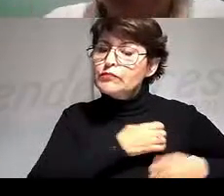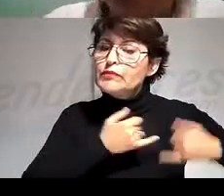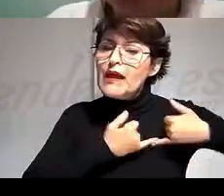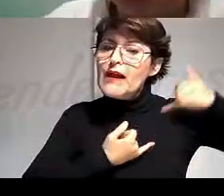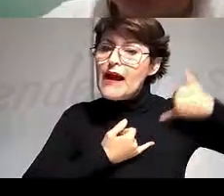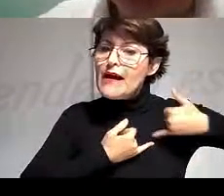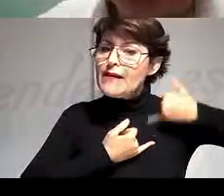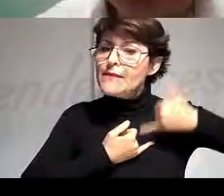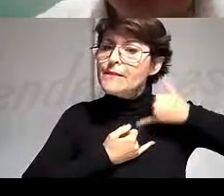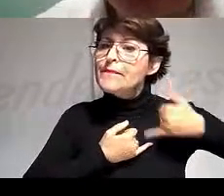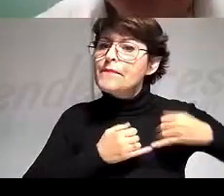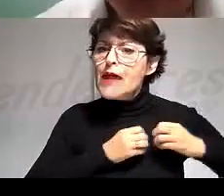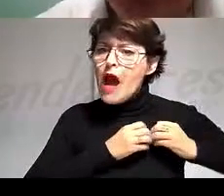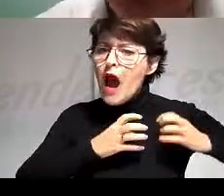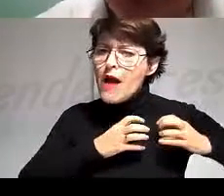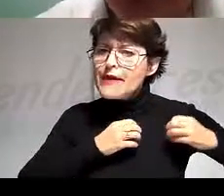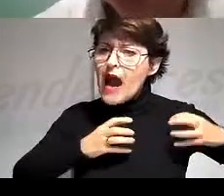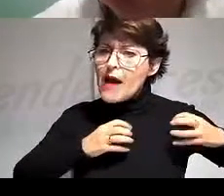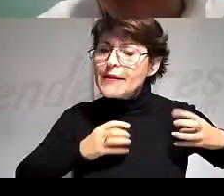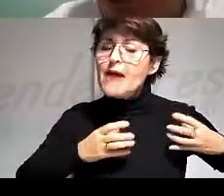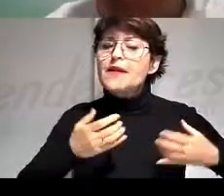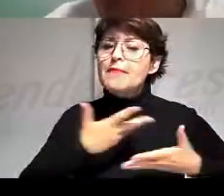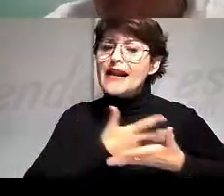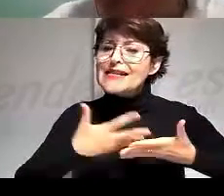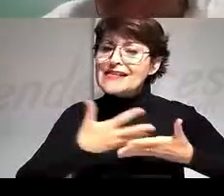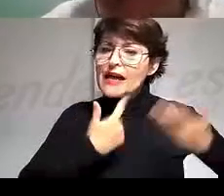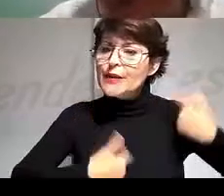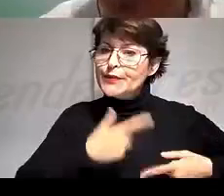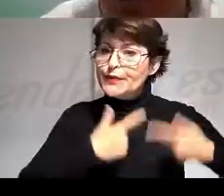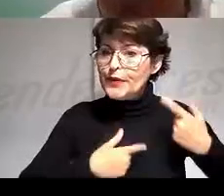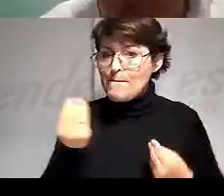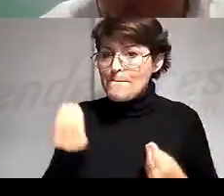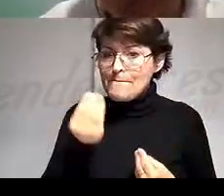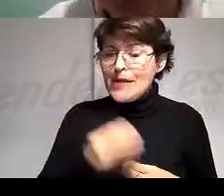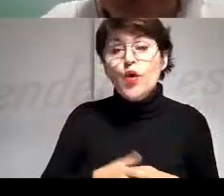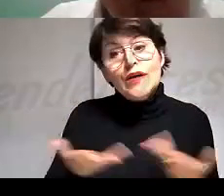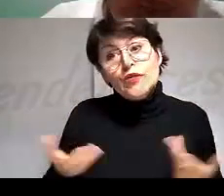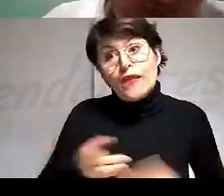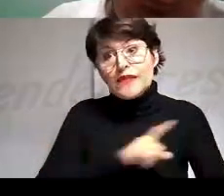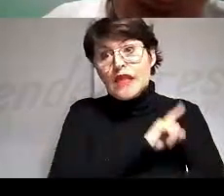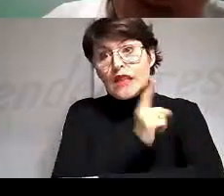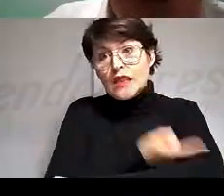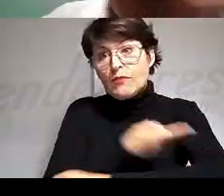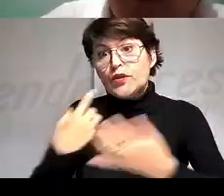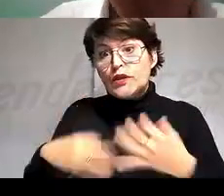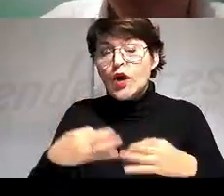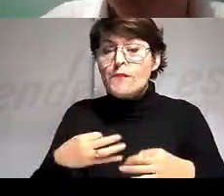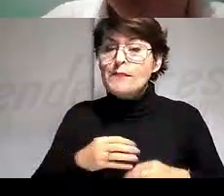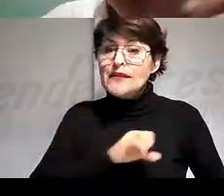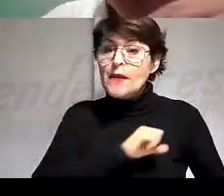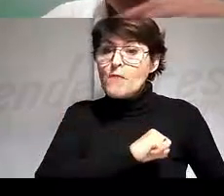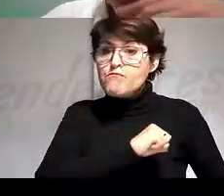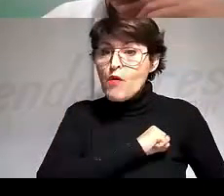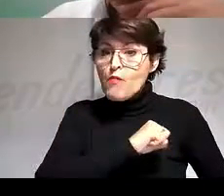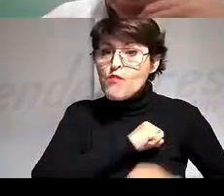cualquier arteria, aumenta la cantidad de sangre que llega. Esto resulta muy interesante porque en el ejercicio físico necesitamos que llegue la máxima